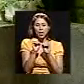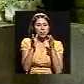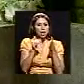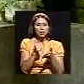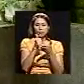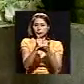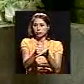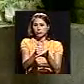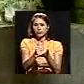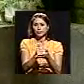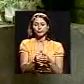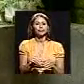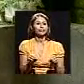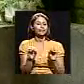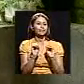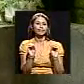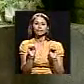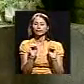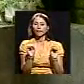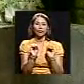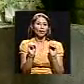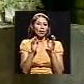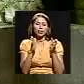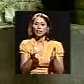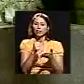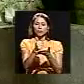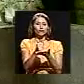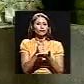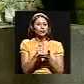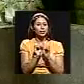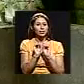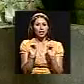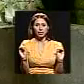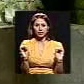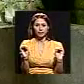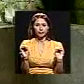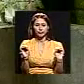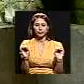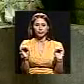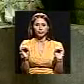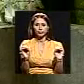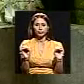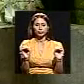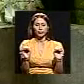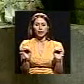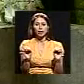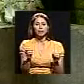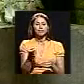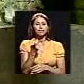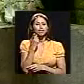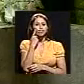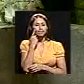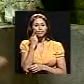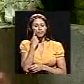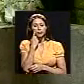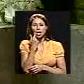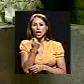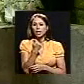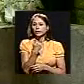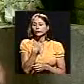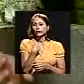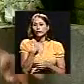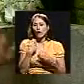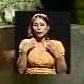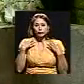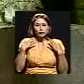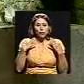nadie. No, no, papito, no recibo de nadie nada. Vea que yo me